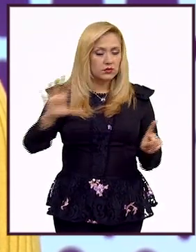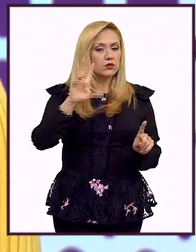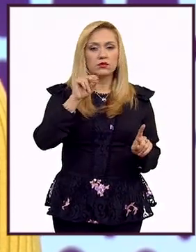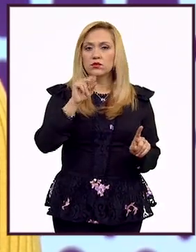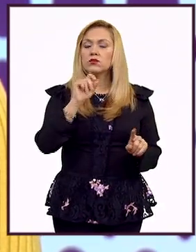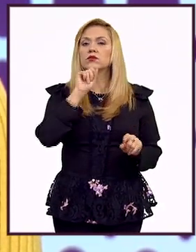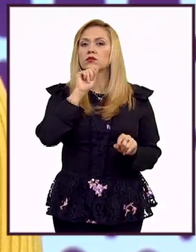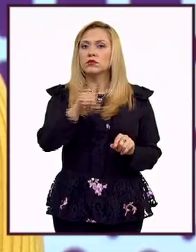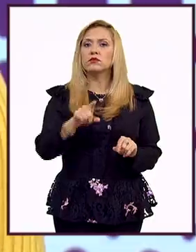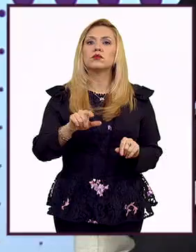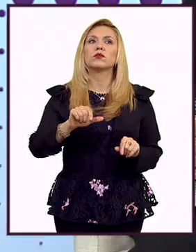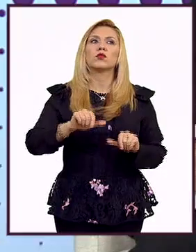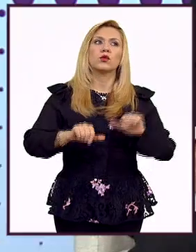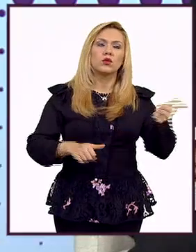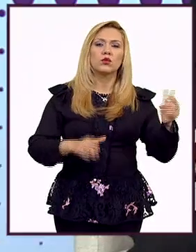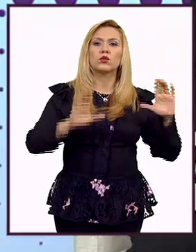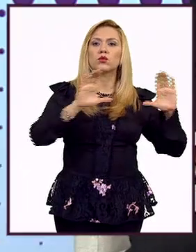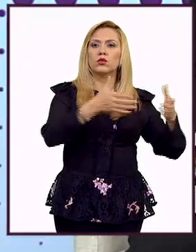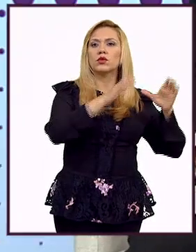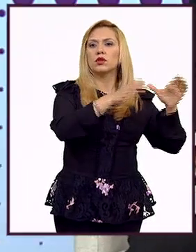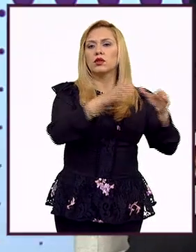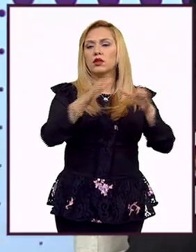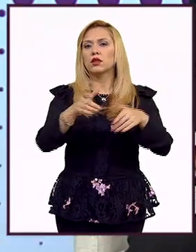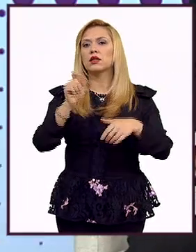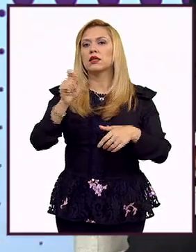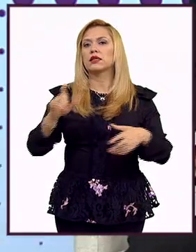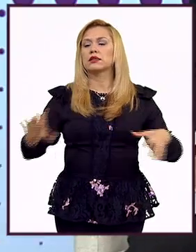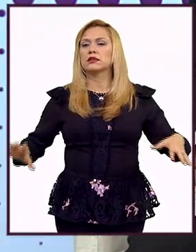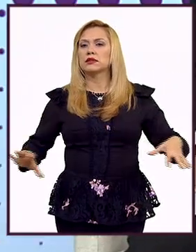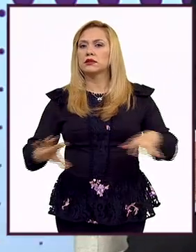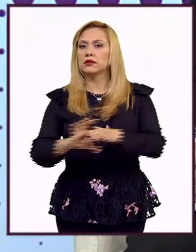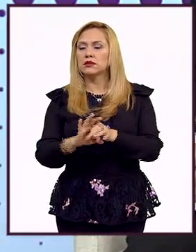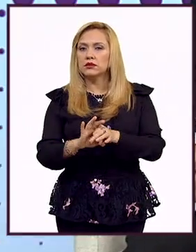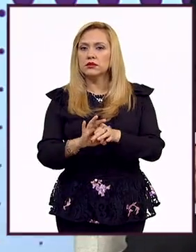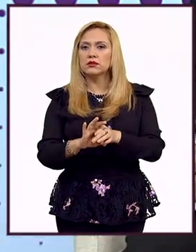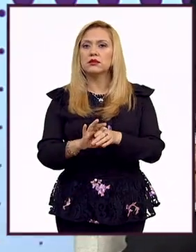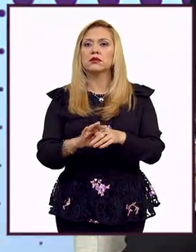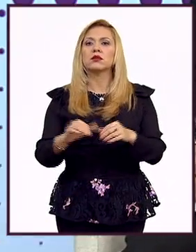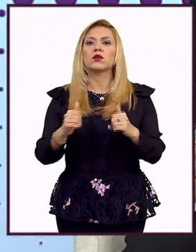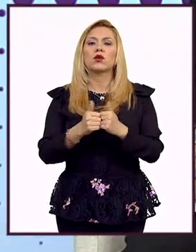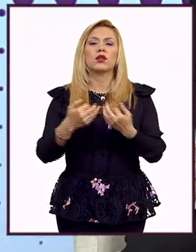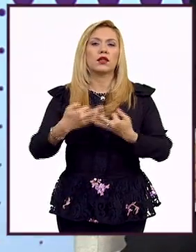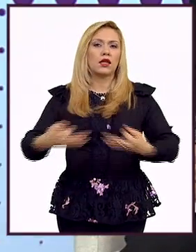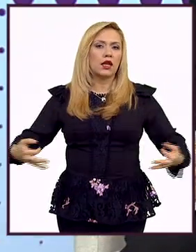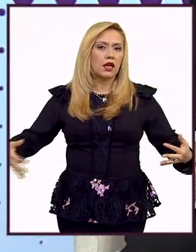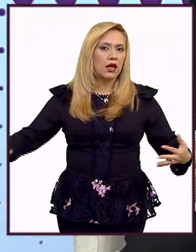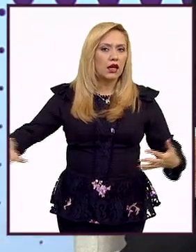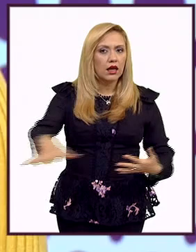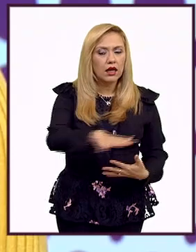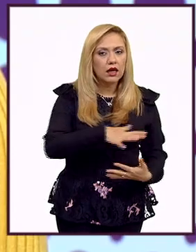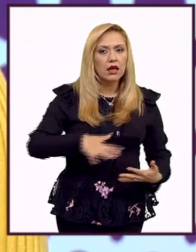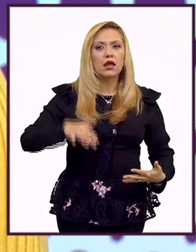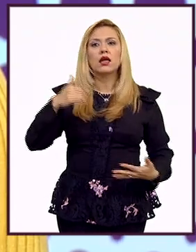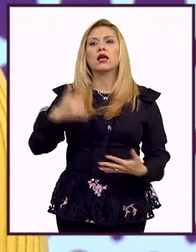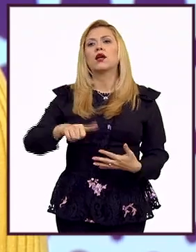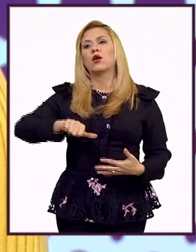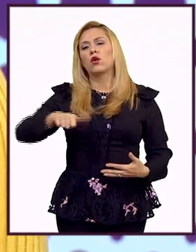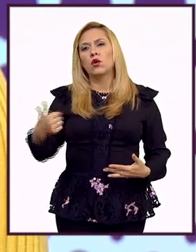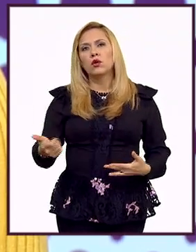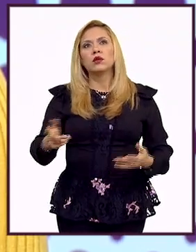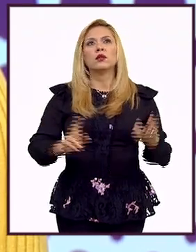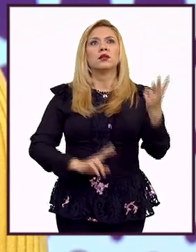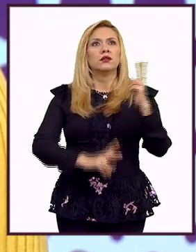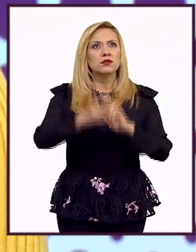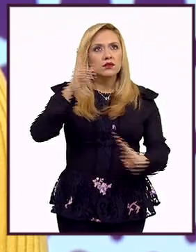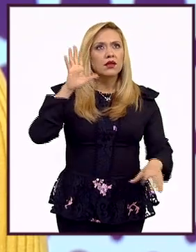también abarca a otras comunidades que tienen una relación también particular con las tierras, por supuesto, pero también con otros recursos naturales que